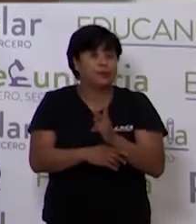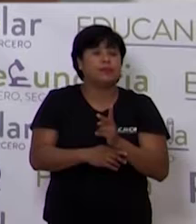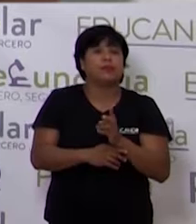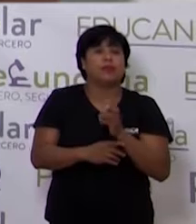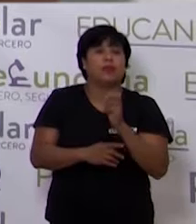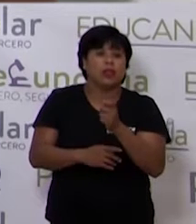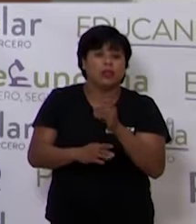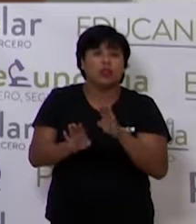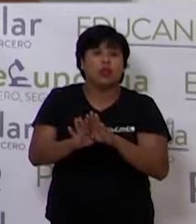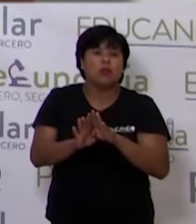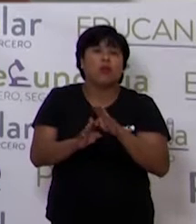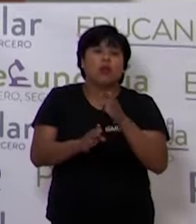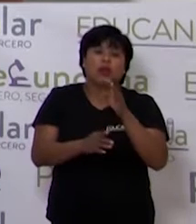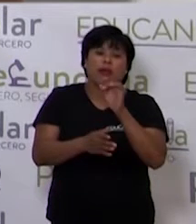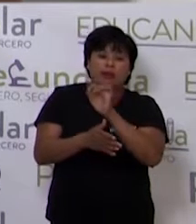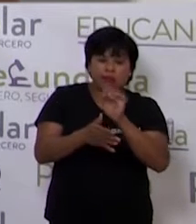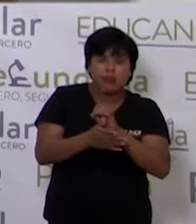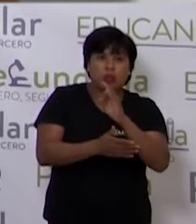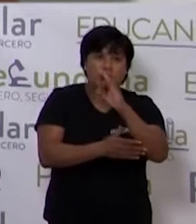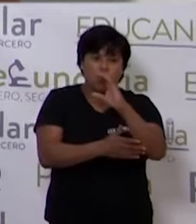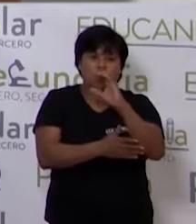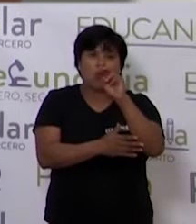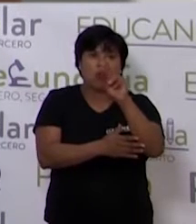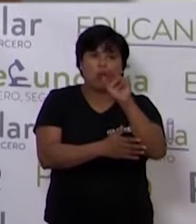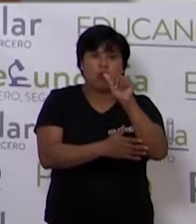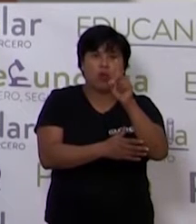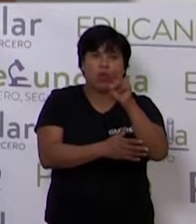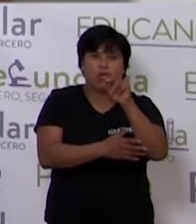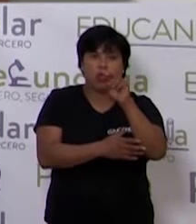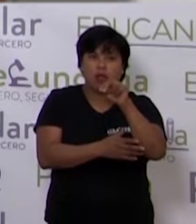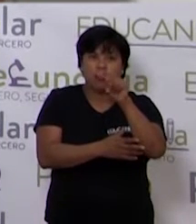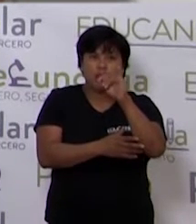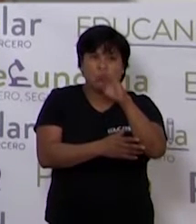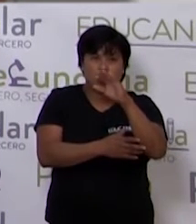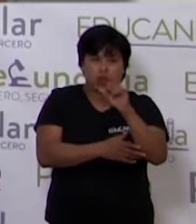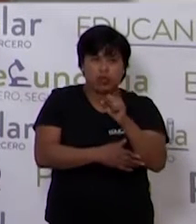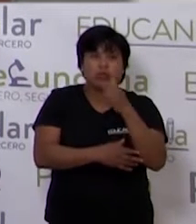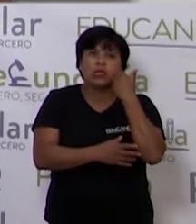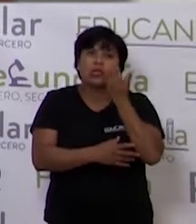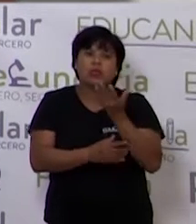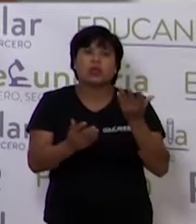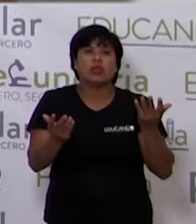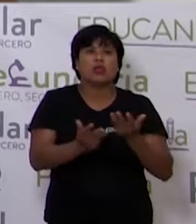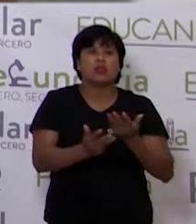son funciones cuadráticas. En este caso, quisieron construir